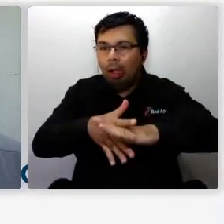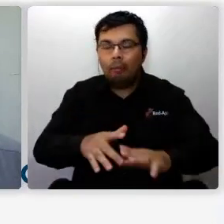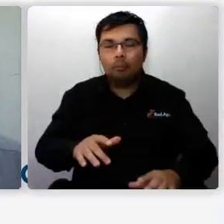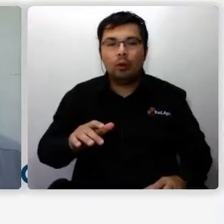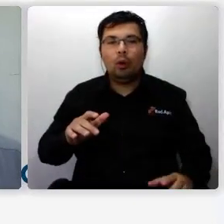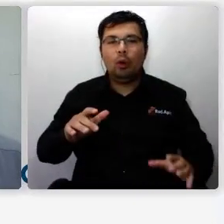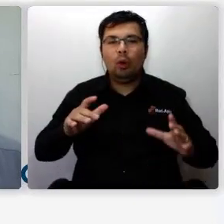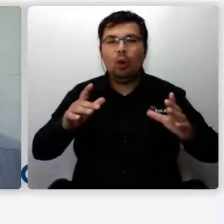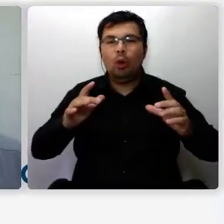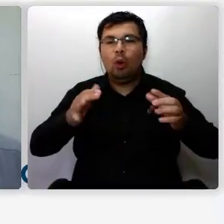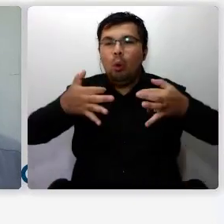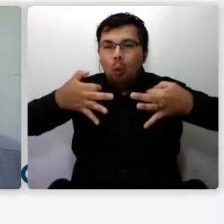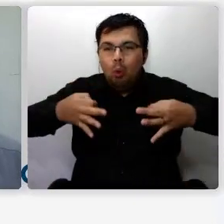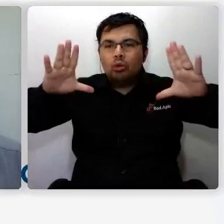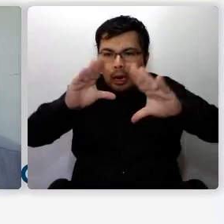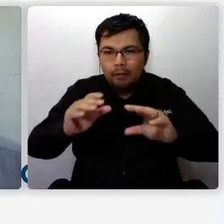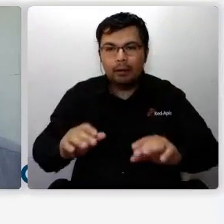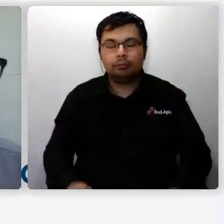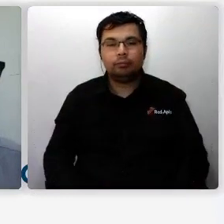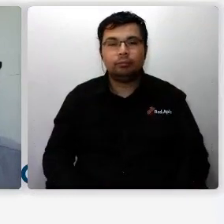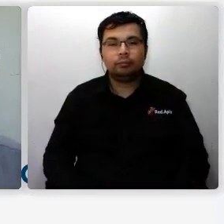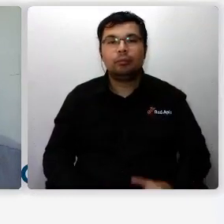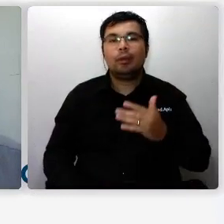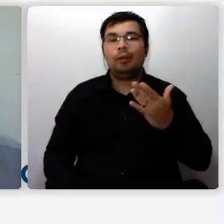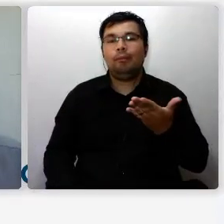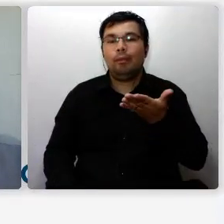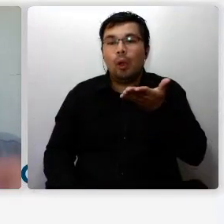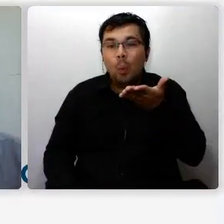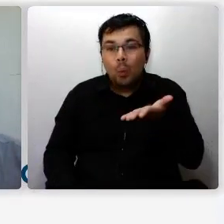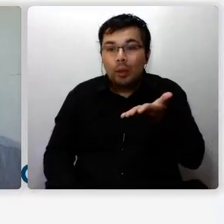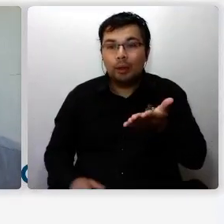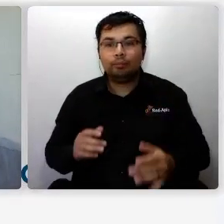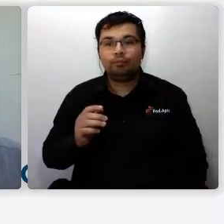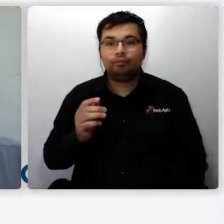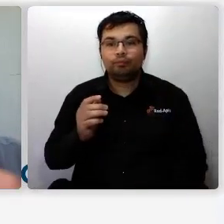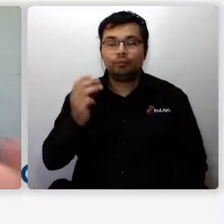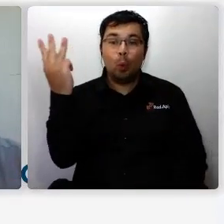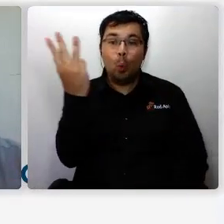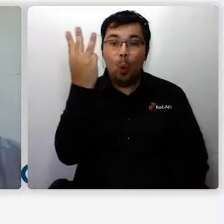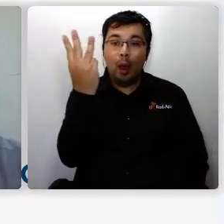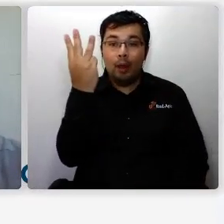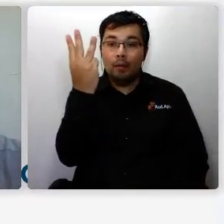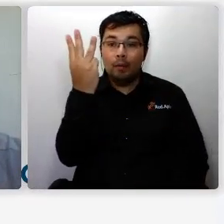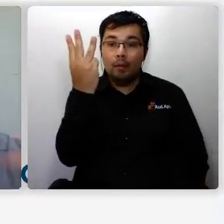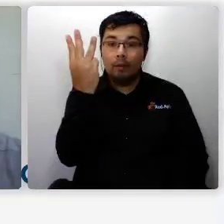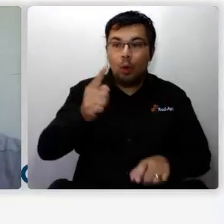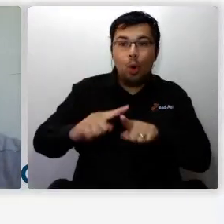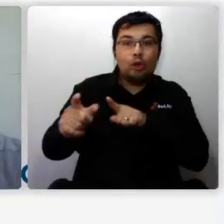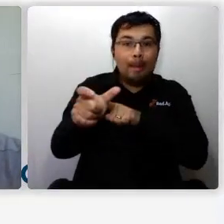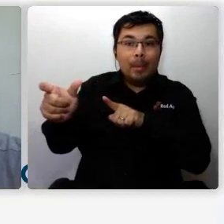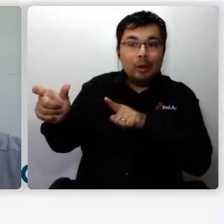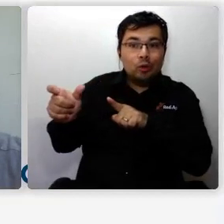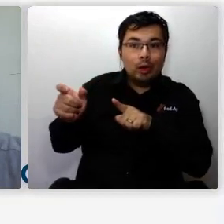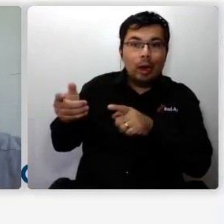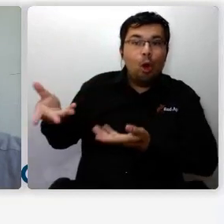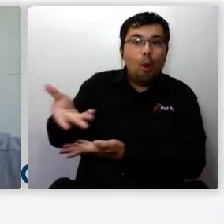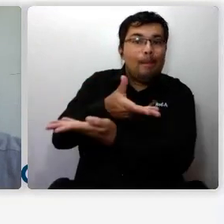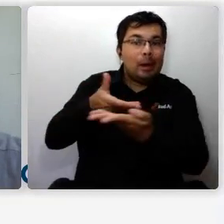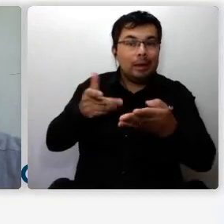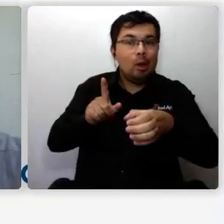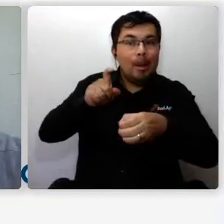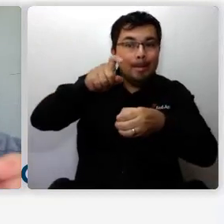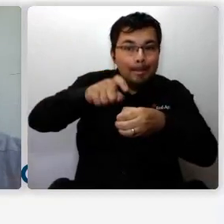que ver porque al estar conectado a alguna red, por ejemplo, Wi-Fi, con más gente, hace que puede bajar la intensidad de la